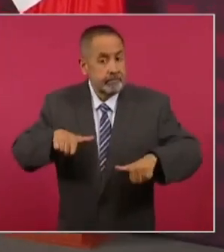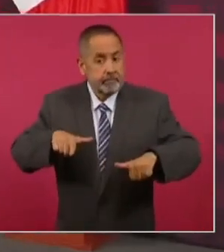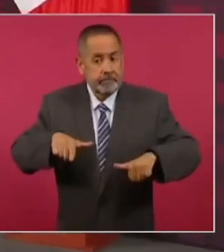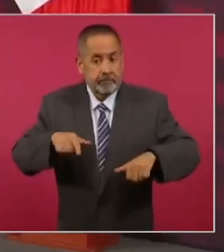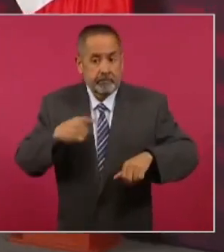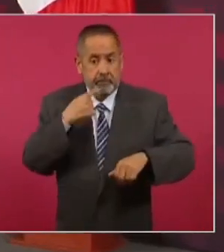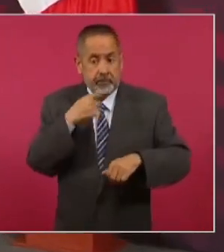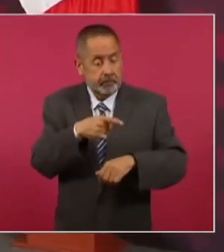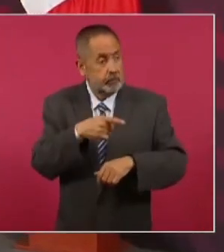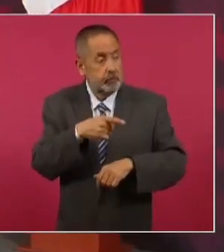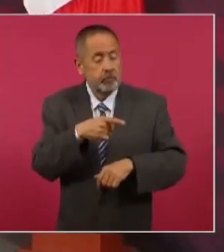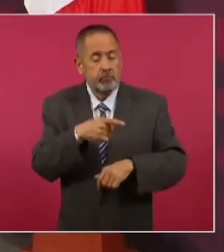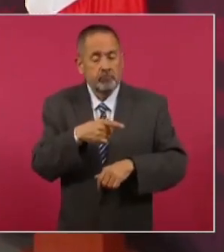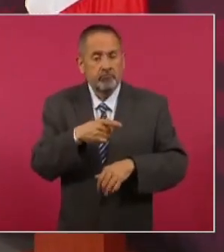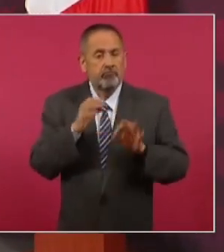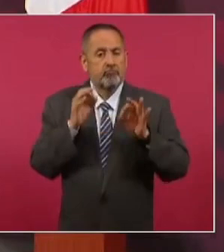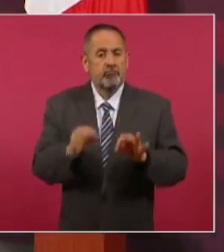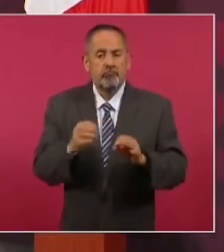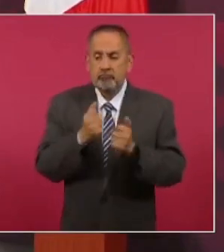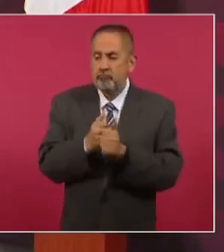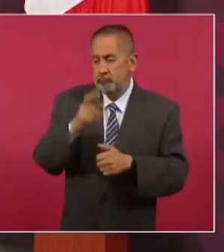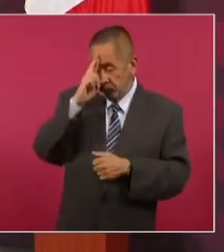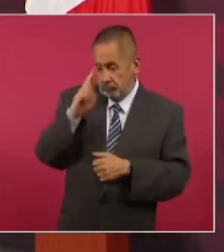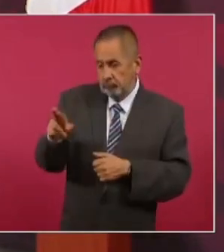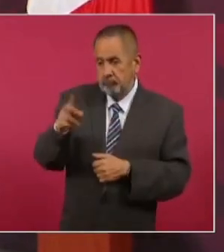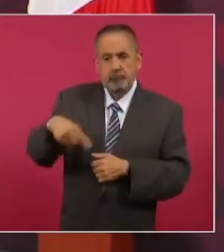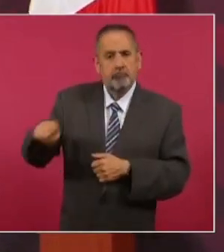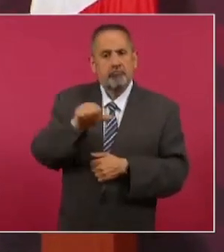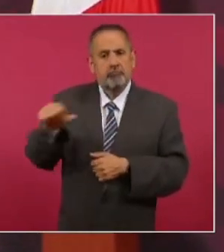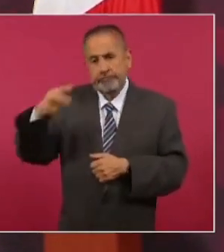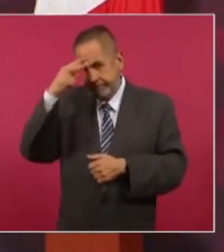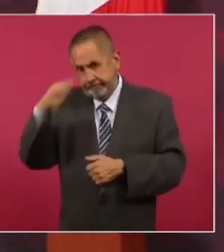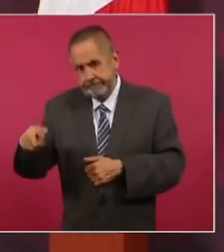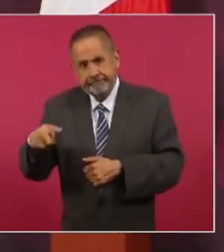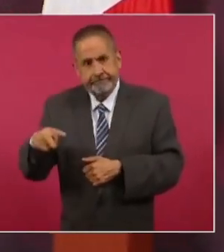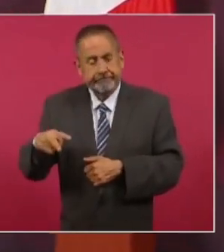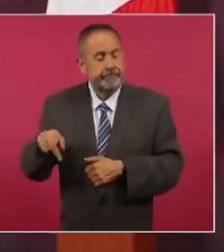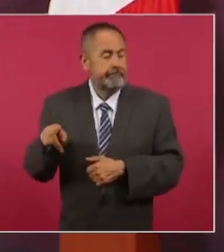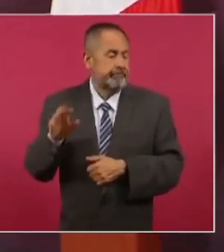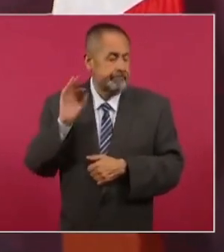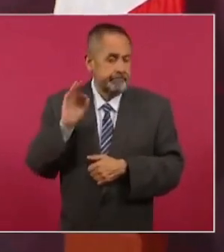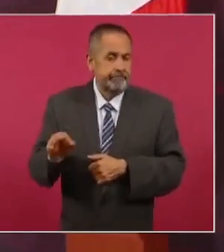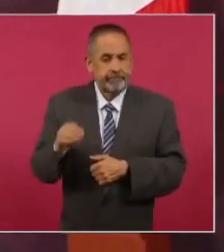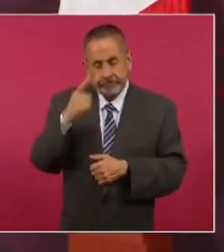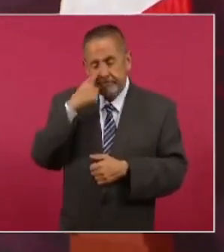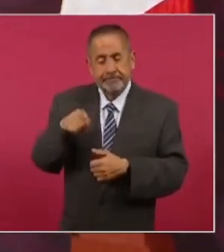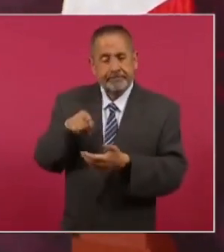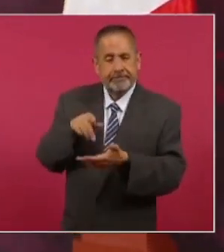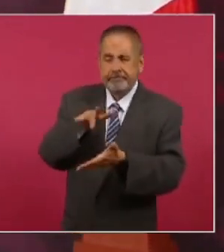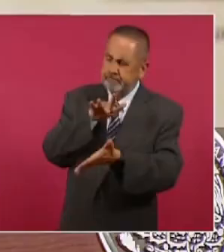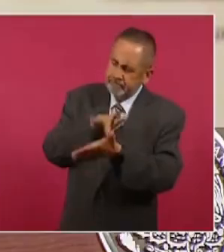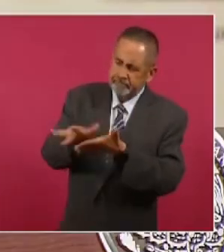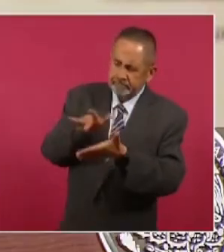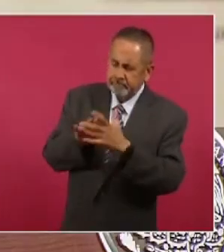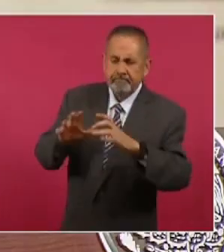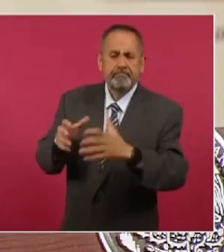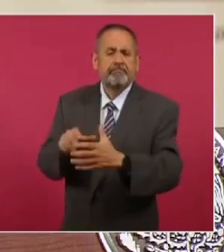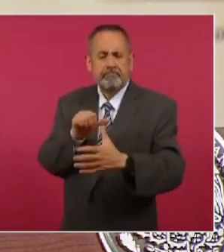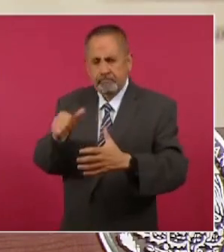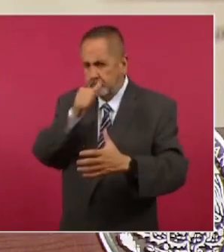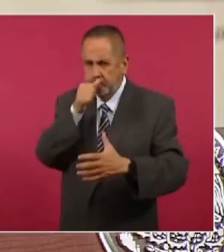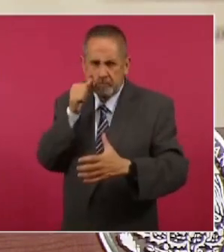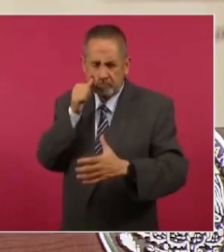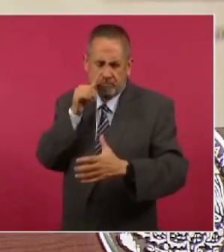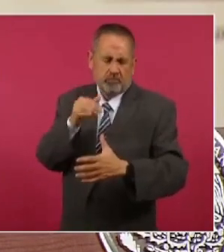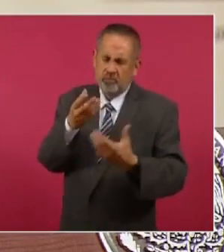mantuvo una postura de mucho respeto hacia México y de apoyo a la lucha del